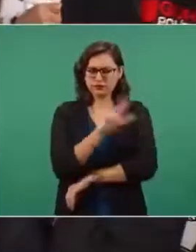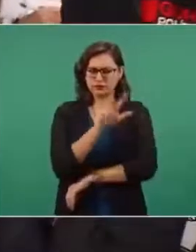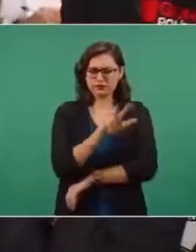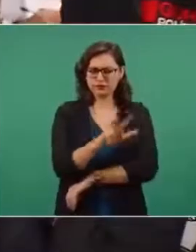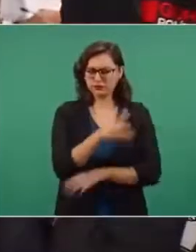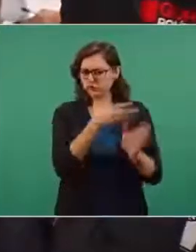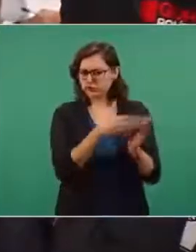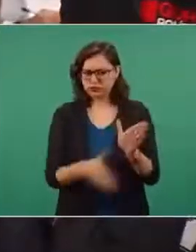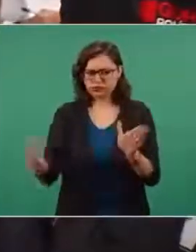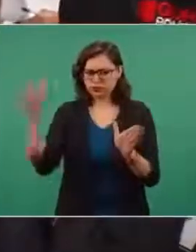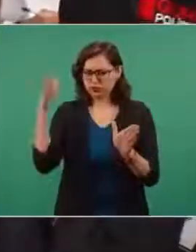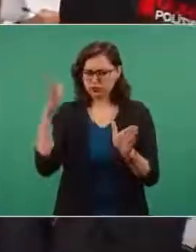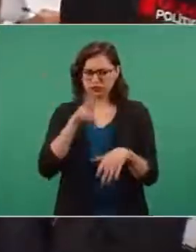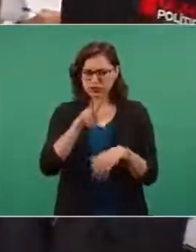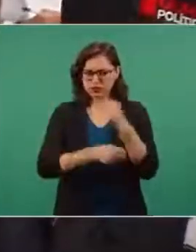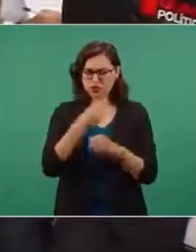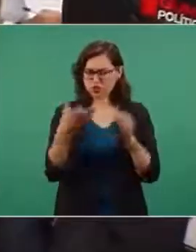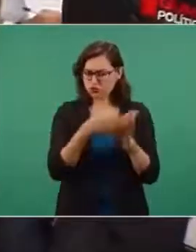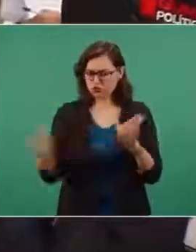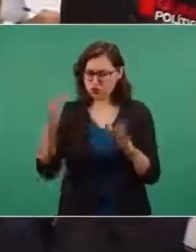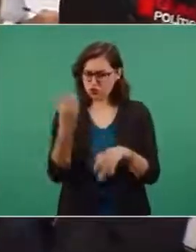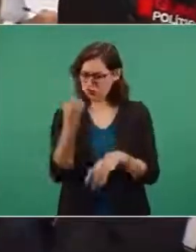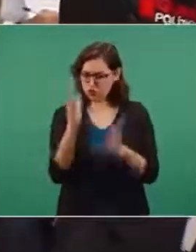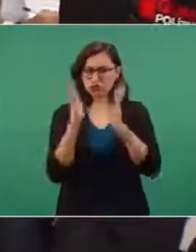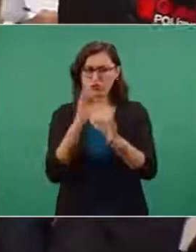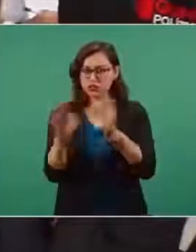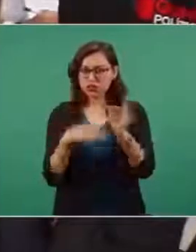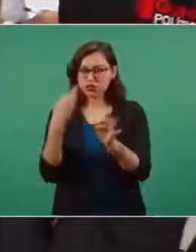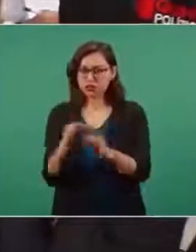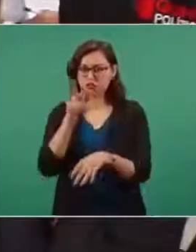adelante, sí. Quedarían en espera los de menos de 18.